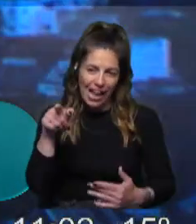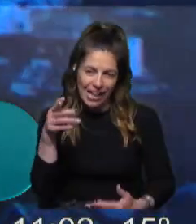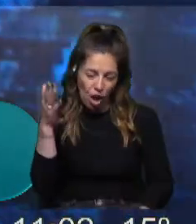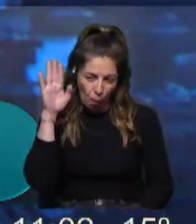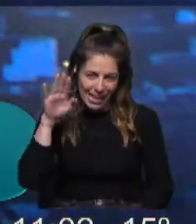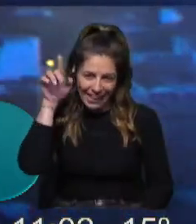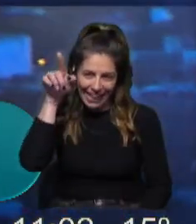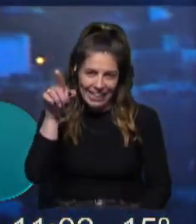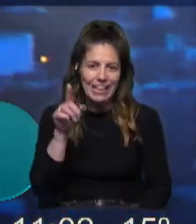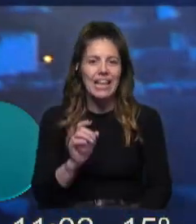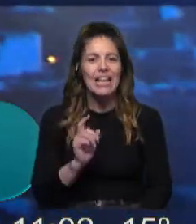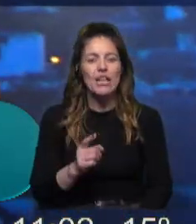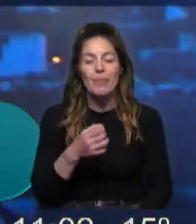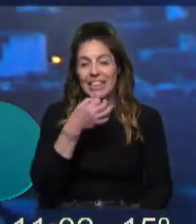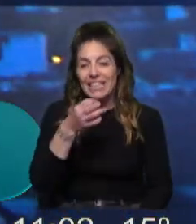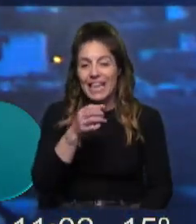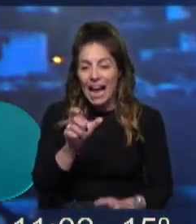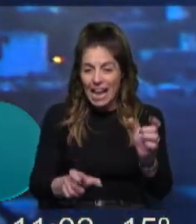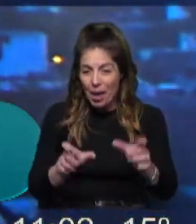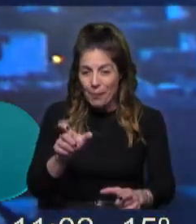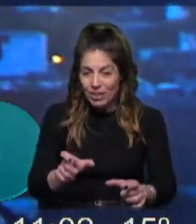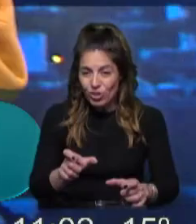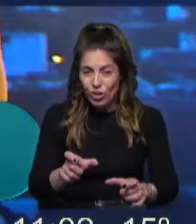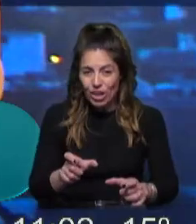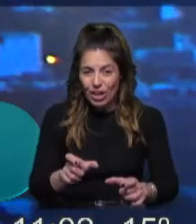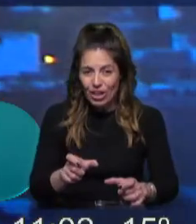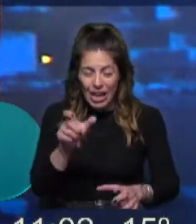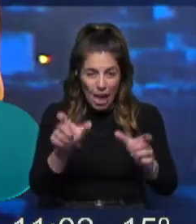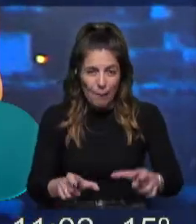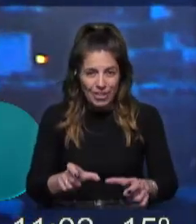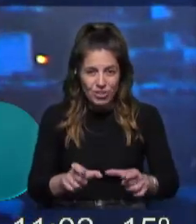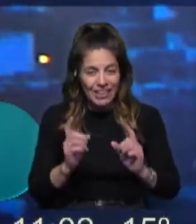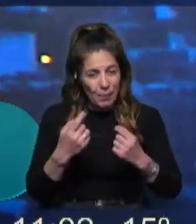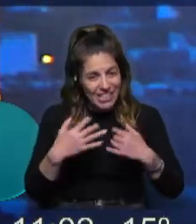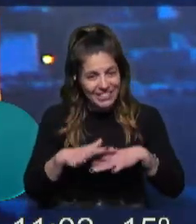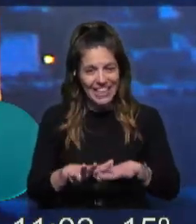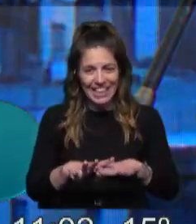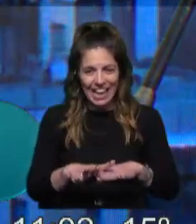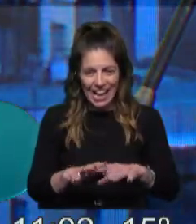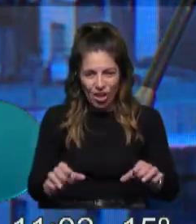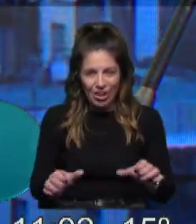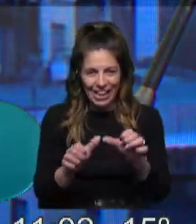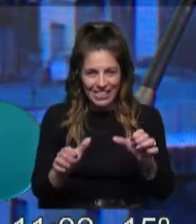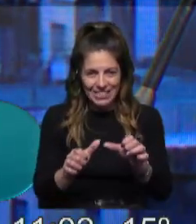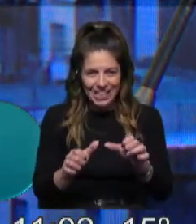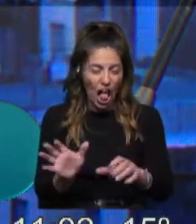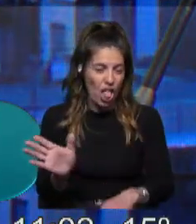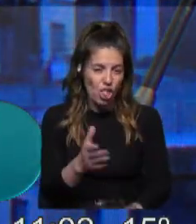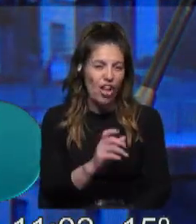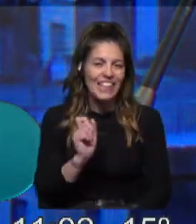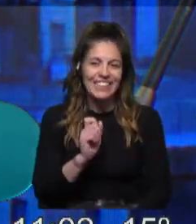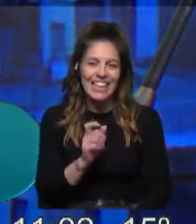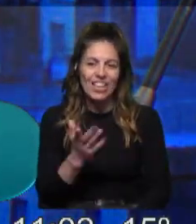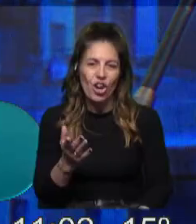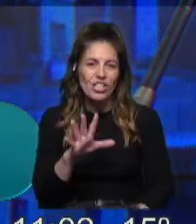al público, porque me imagino que el espectáculo, el público me parece que es parte muy importante. Sí, es, ¿no? Porque todo, ¿quién es no 50 va